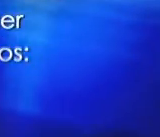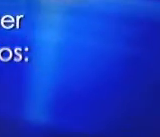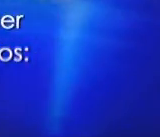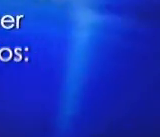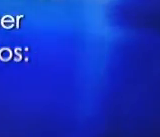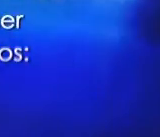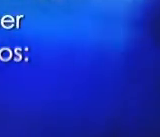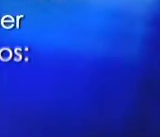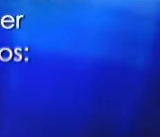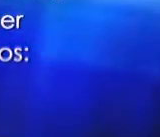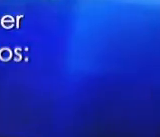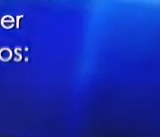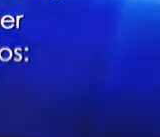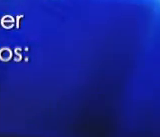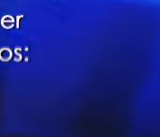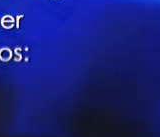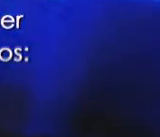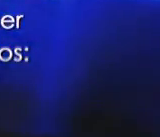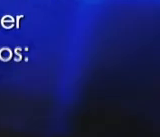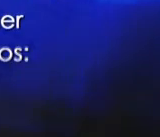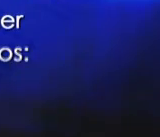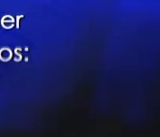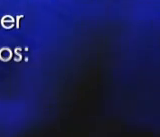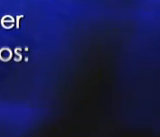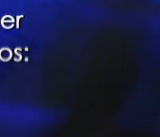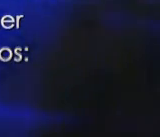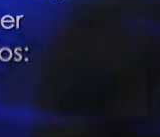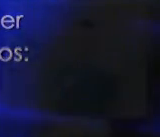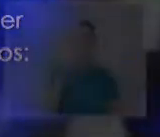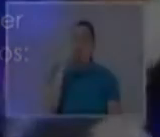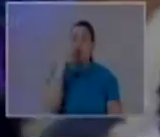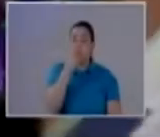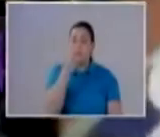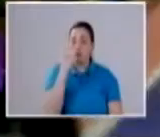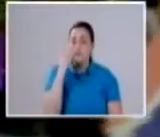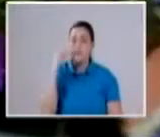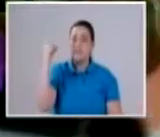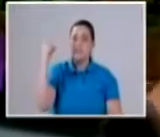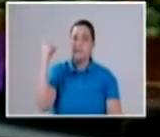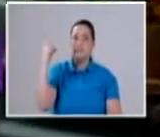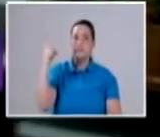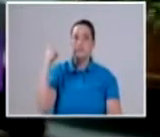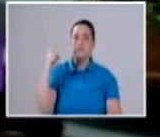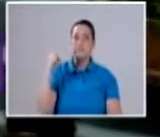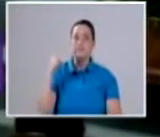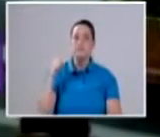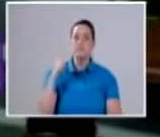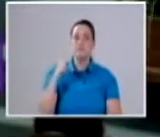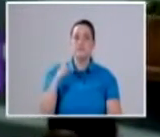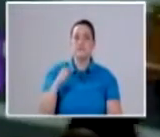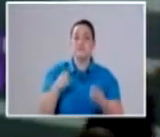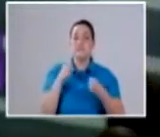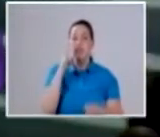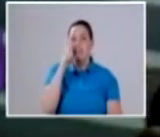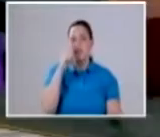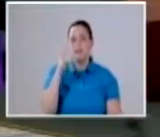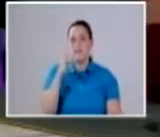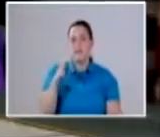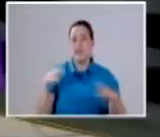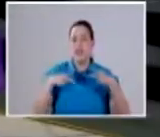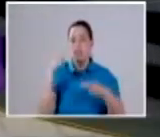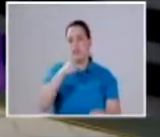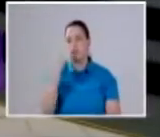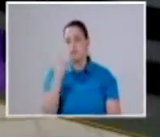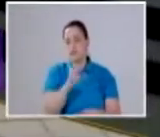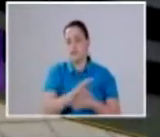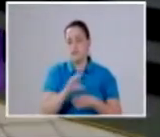en un estado de búsqueda del Señor, Él te va a hacer ver. Y hay otras cosas que no me quiero detener mucho en